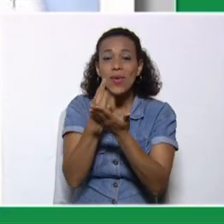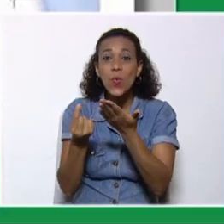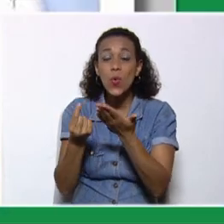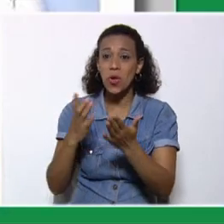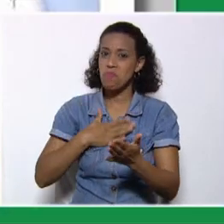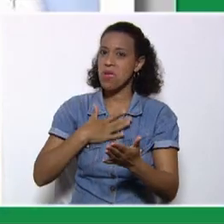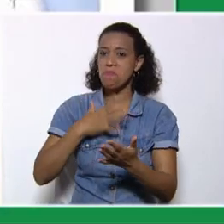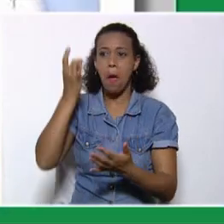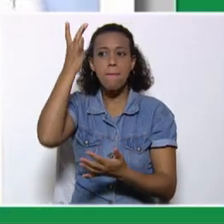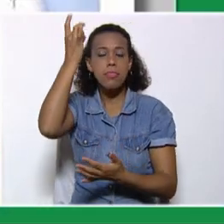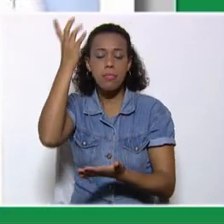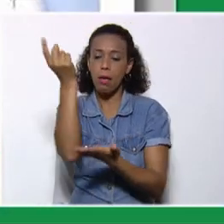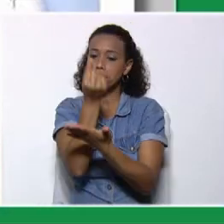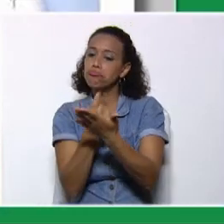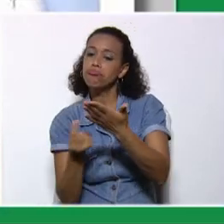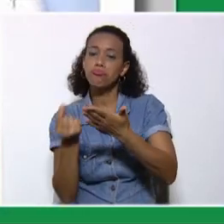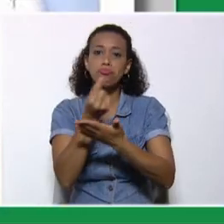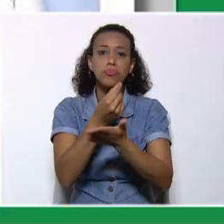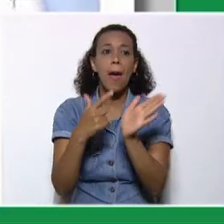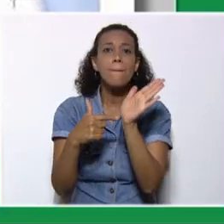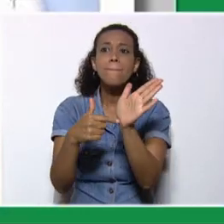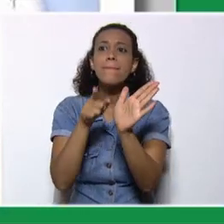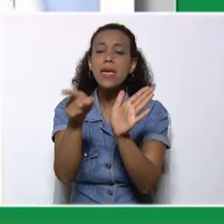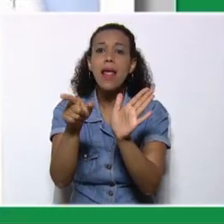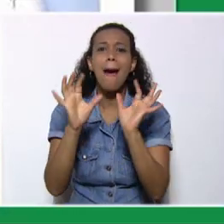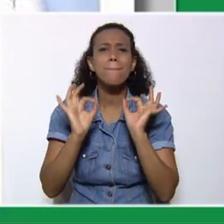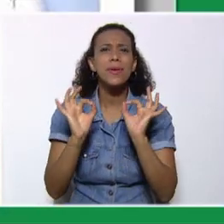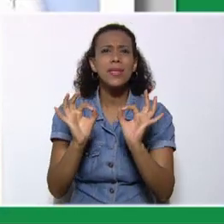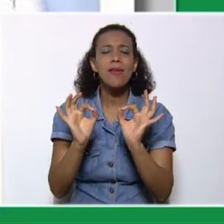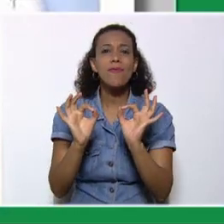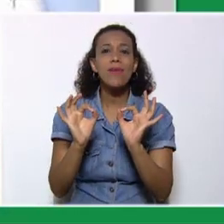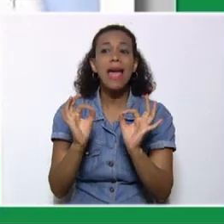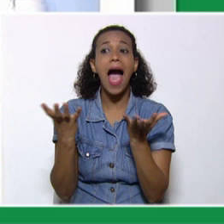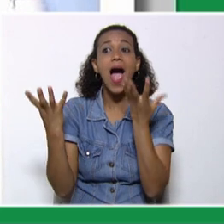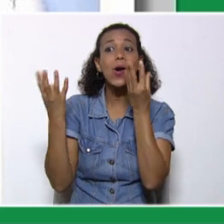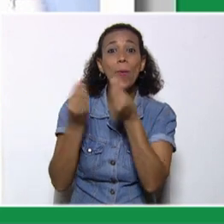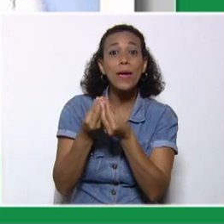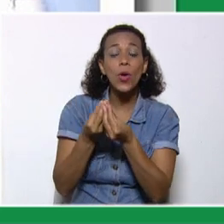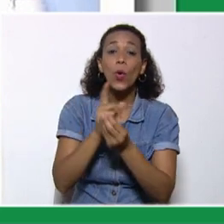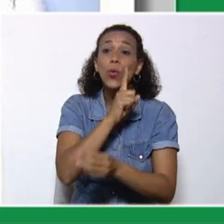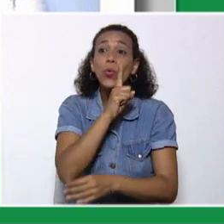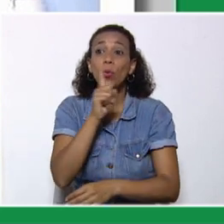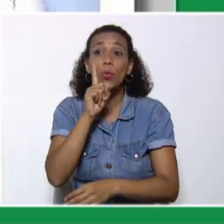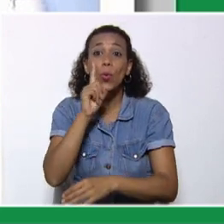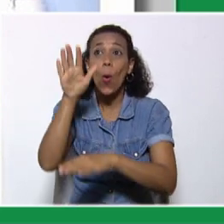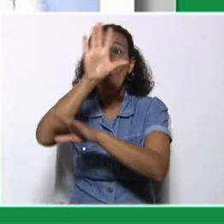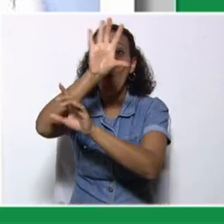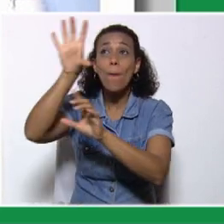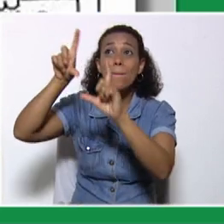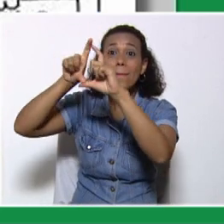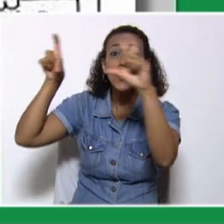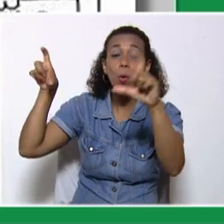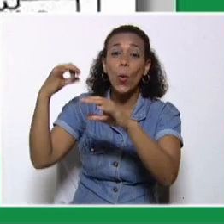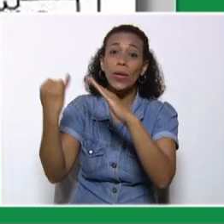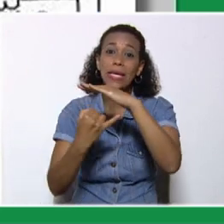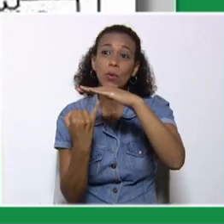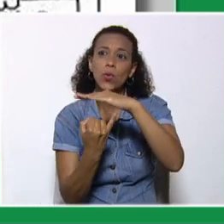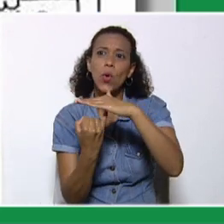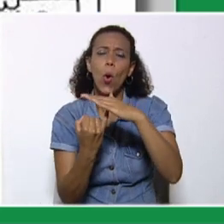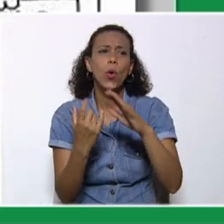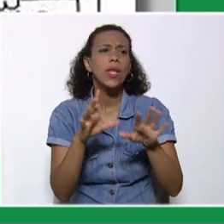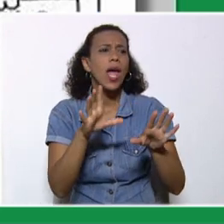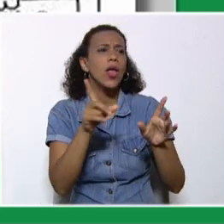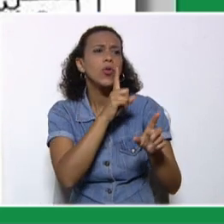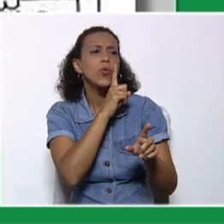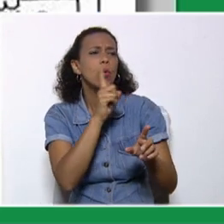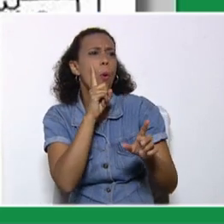a mano alzada para dar una dirección específica vienen acompañados o de nombres de instituciones